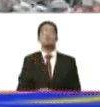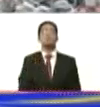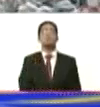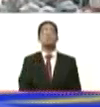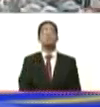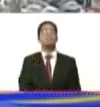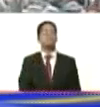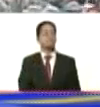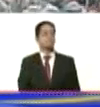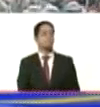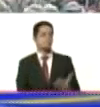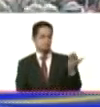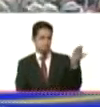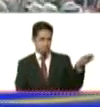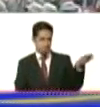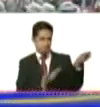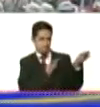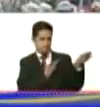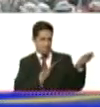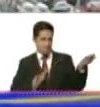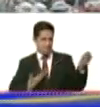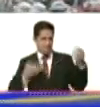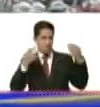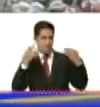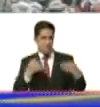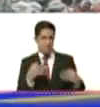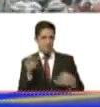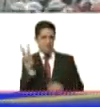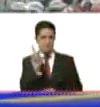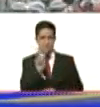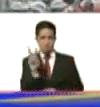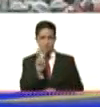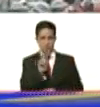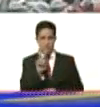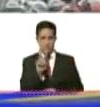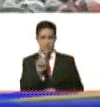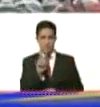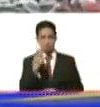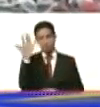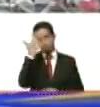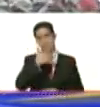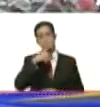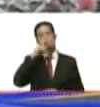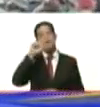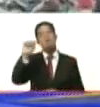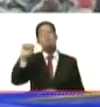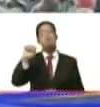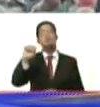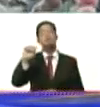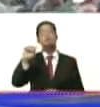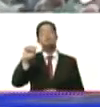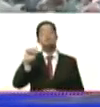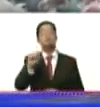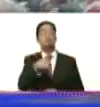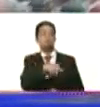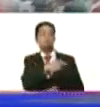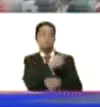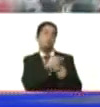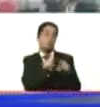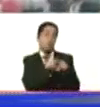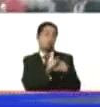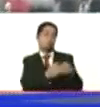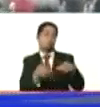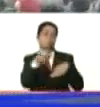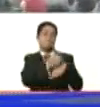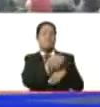Señor presidente constitucional de la República Bolivariana de Venezuela, Nicolás Maduro Moros, comandante en jefe de la Fuerza Armada